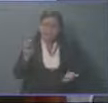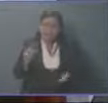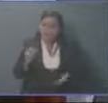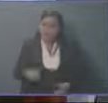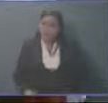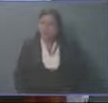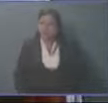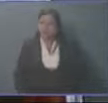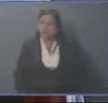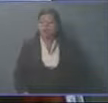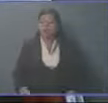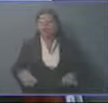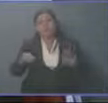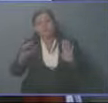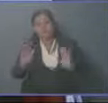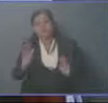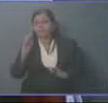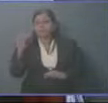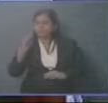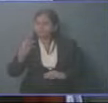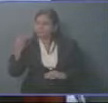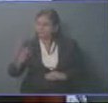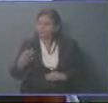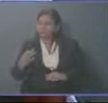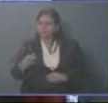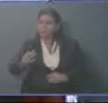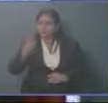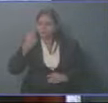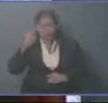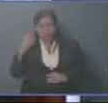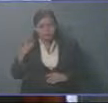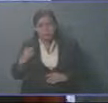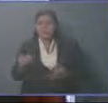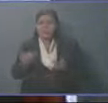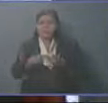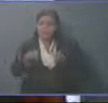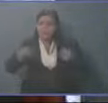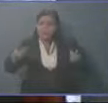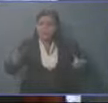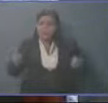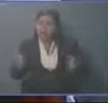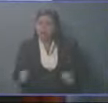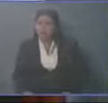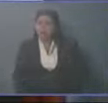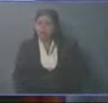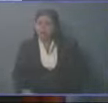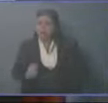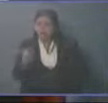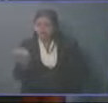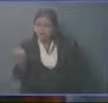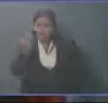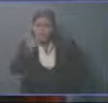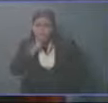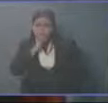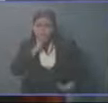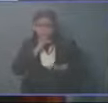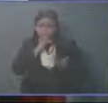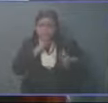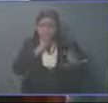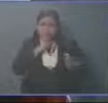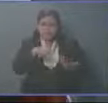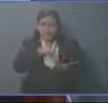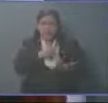Por lo menos tengan la delicadeza de separar a los enfermos de los no